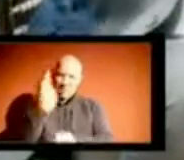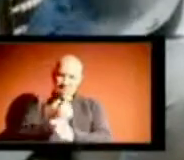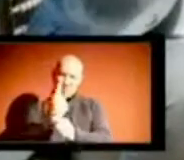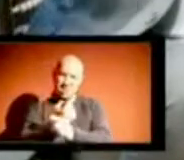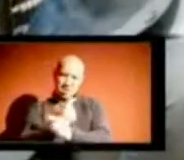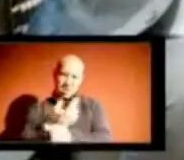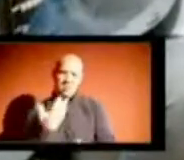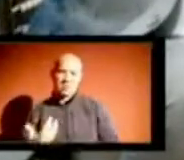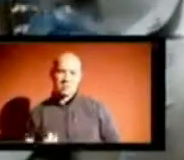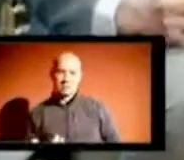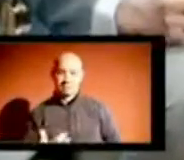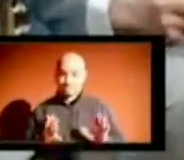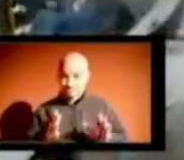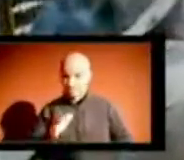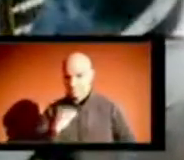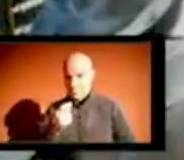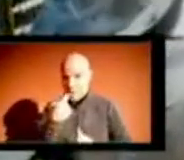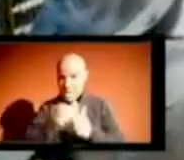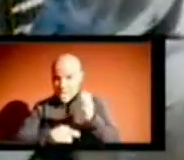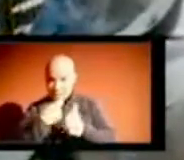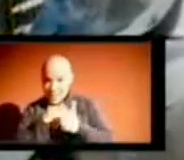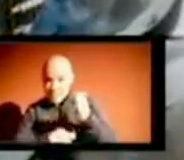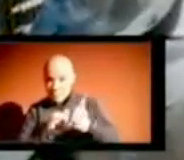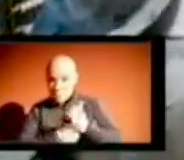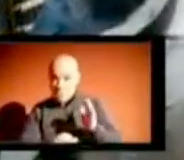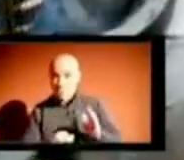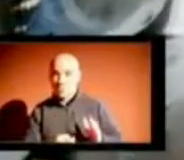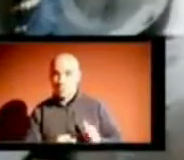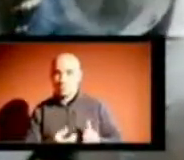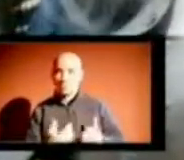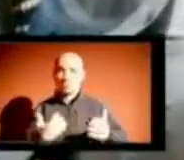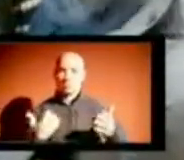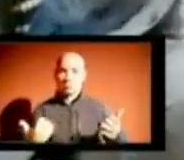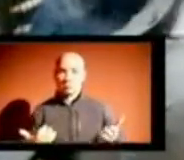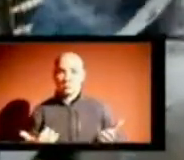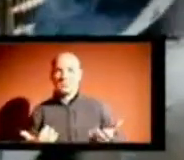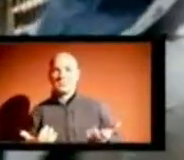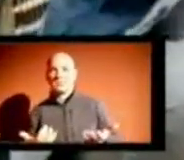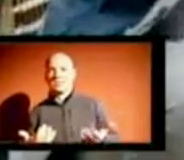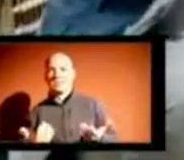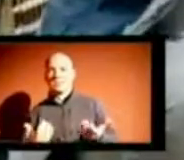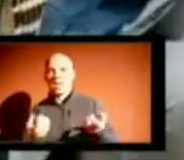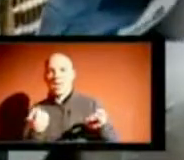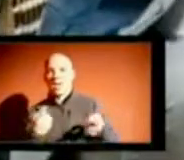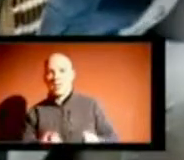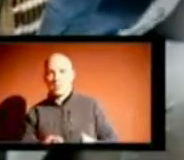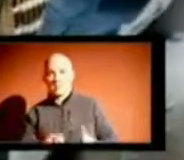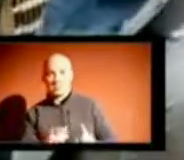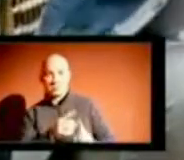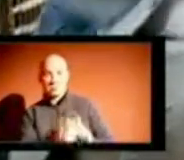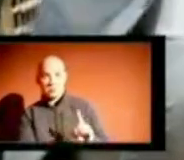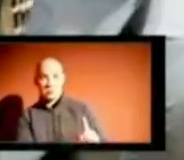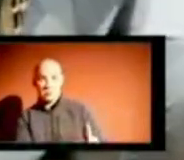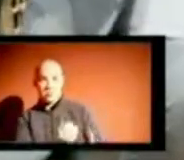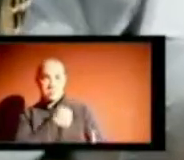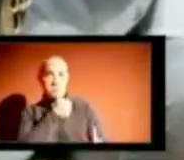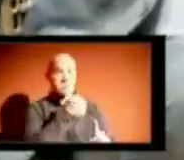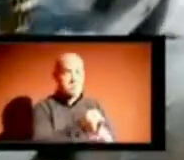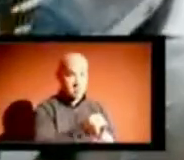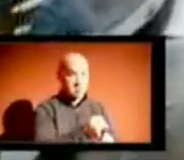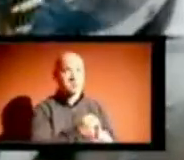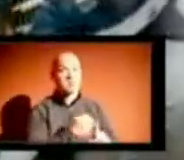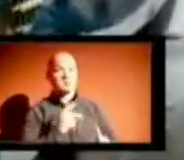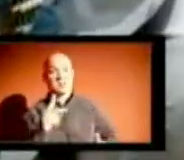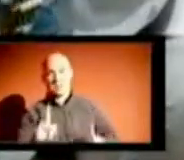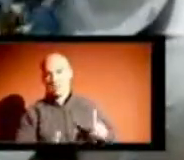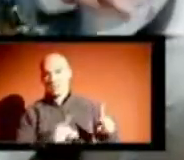que ese tipo de impuesto, por su naturaleza, es regresivo o tiene un impacto mayor en personas que